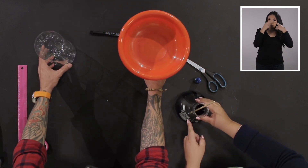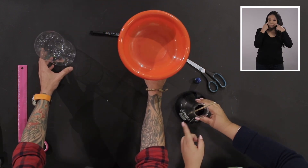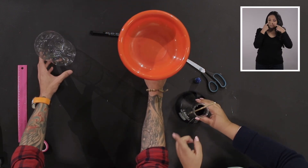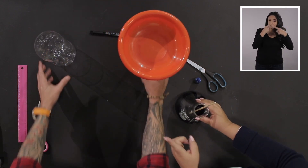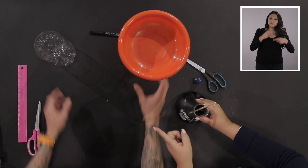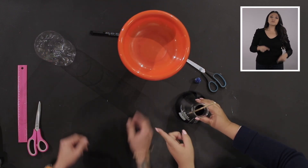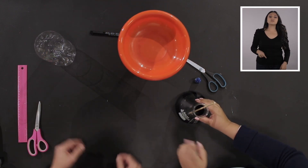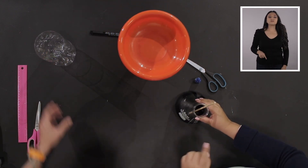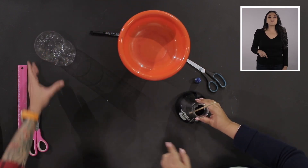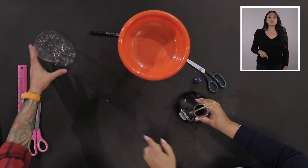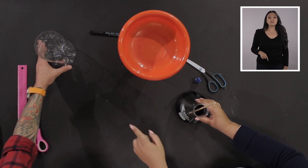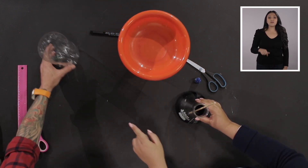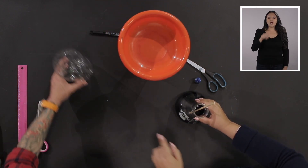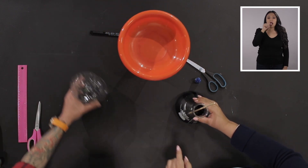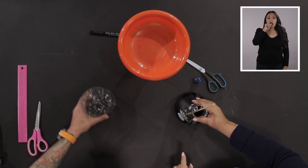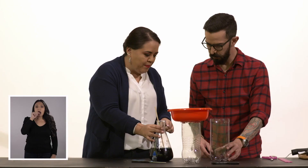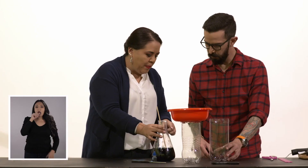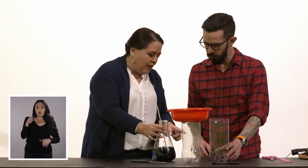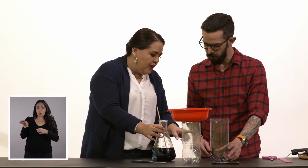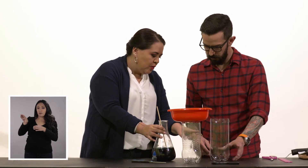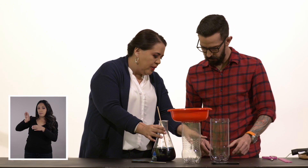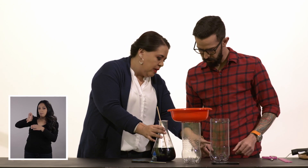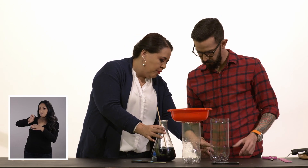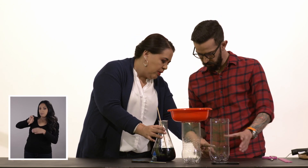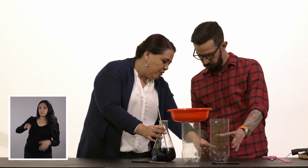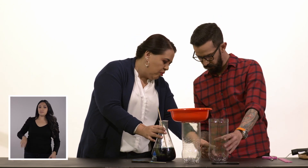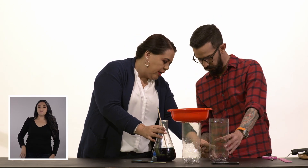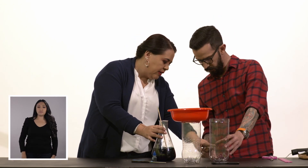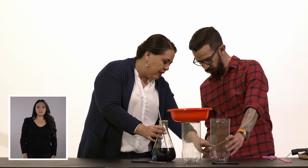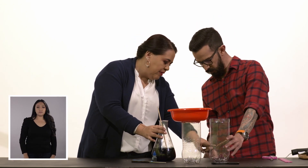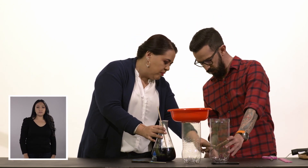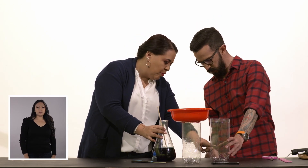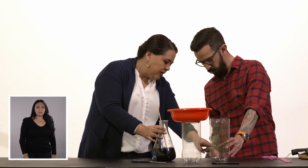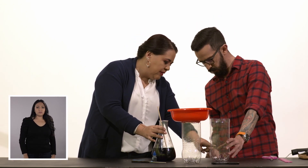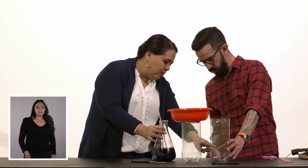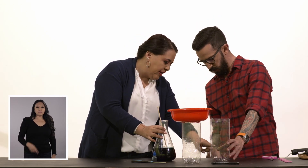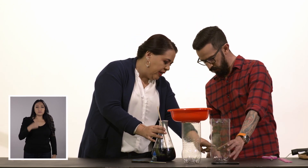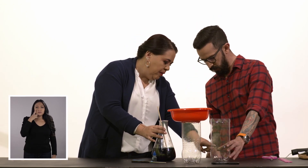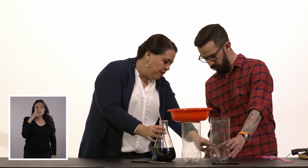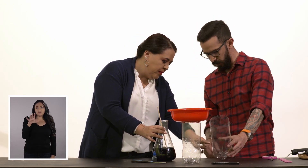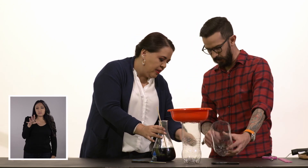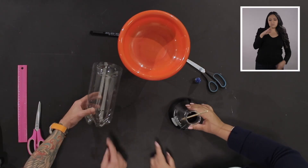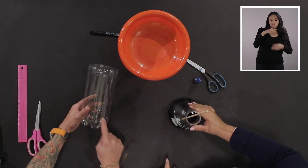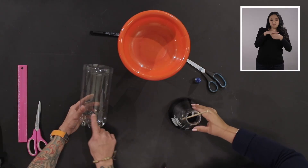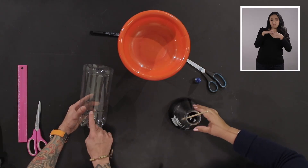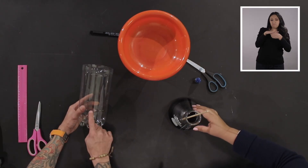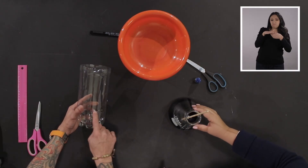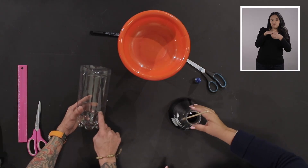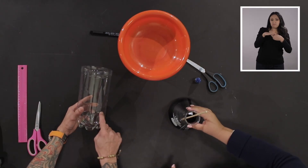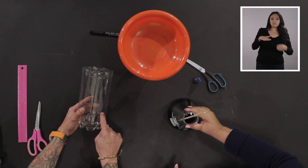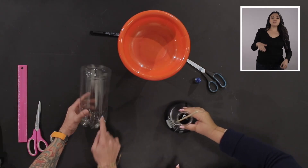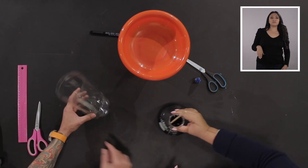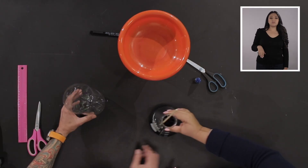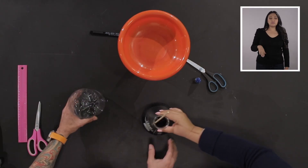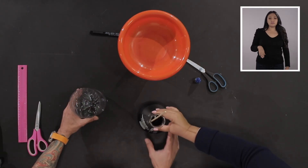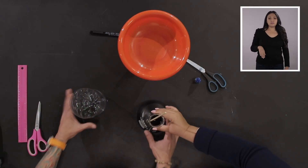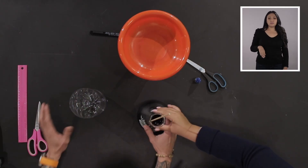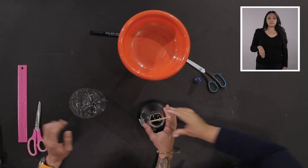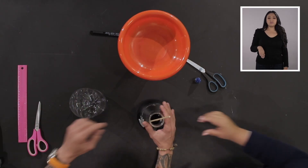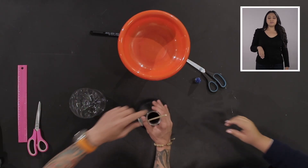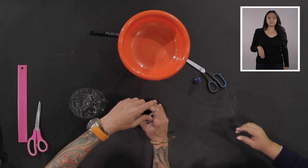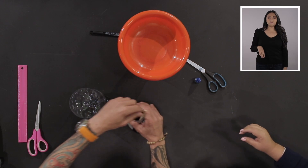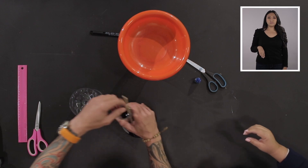vamos a colocar el agua en la botella. Podríamos colocar tal vez como hasta por aquí. Hasta esta línea de aquí. Sí, por favor.